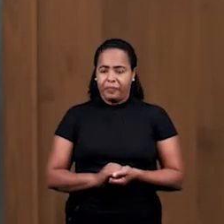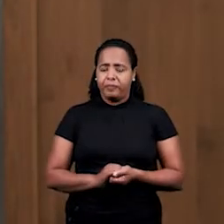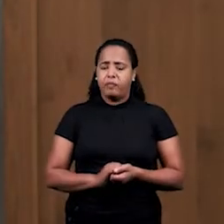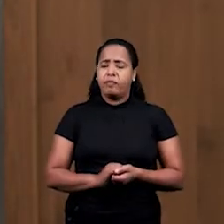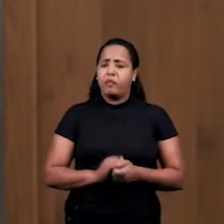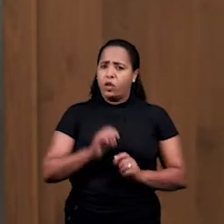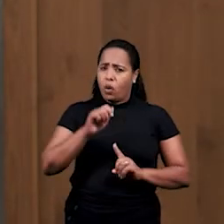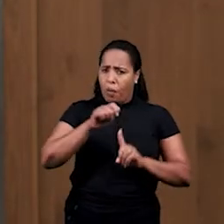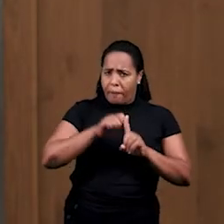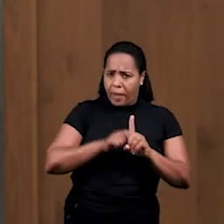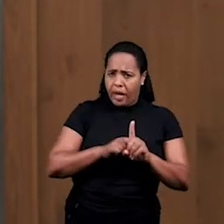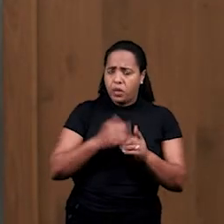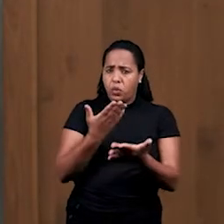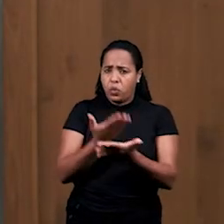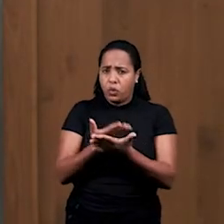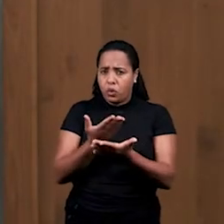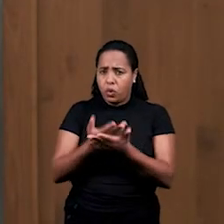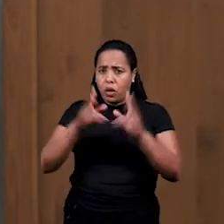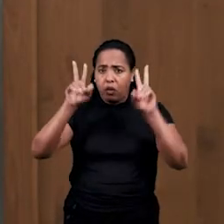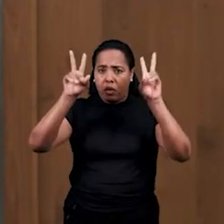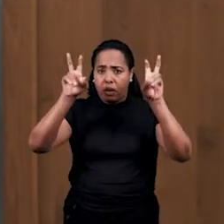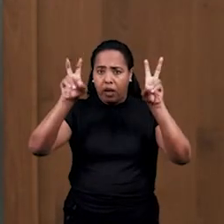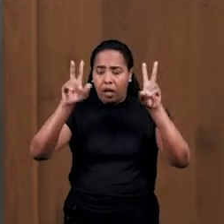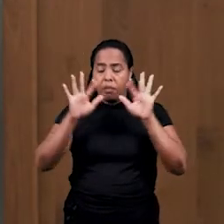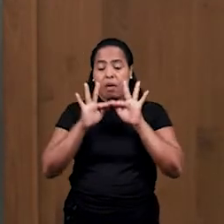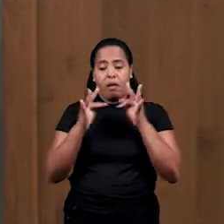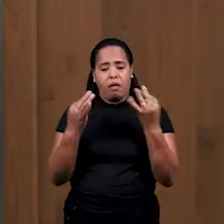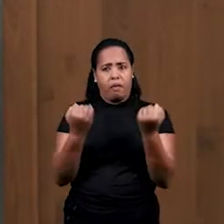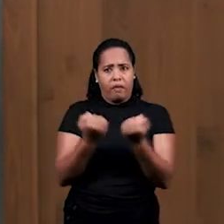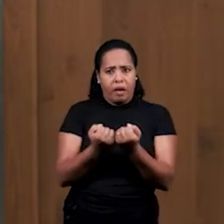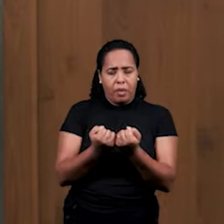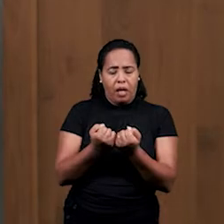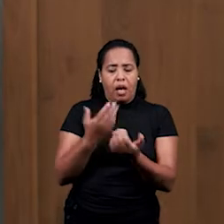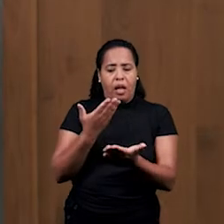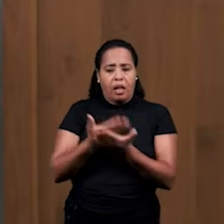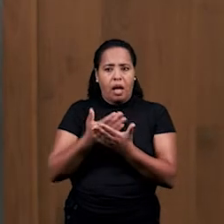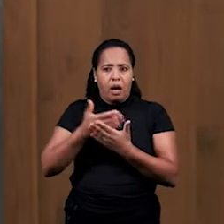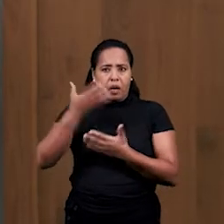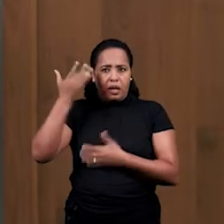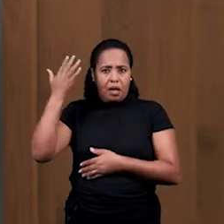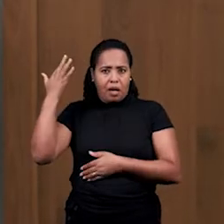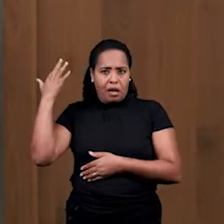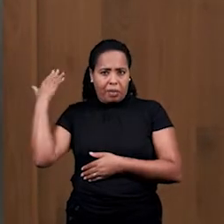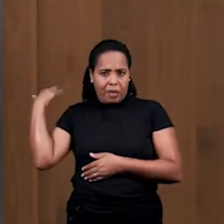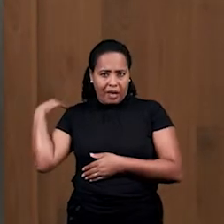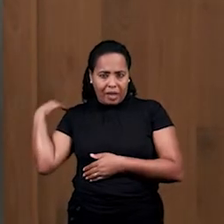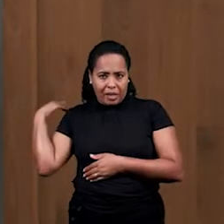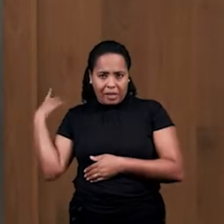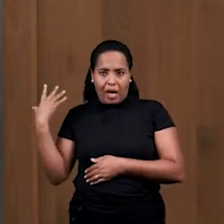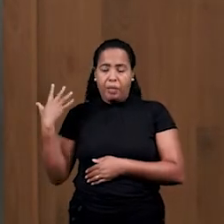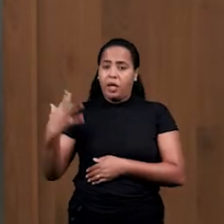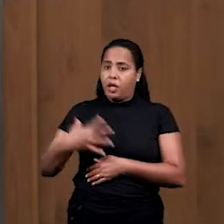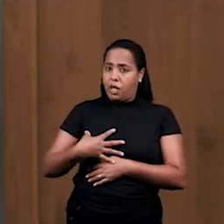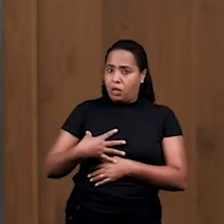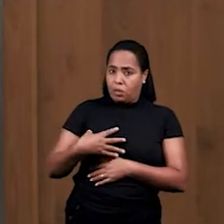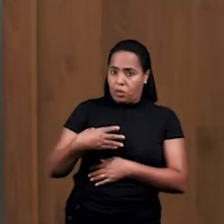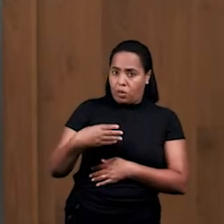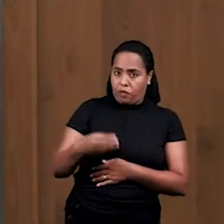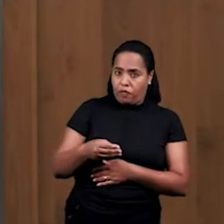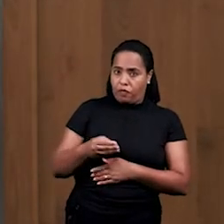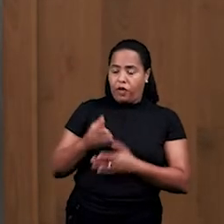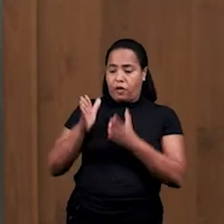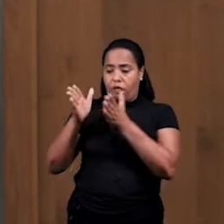Nosotros estamos estudiando sobre la familia. Nosotros ya aprendimos en la clase pasada sobre el hijo sabio y el hijo